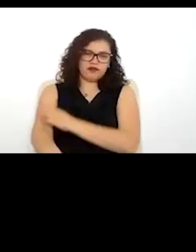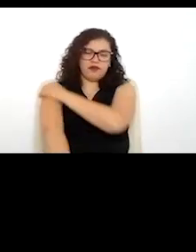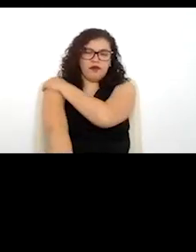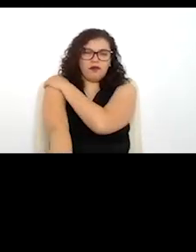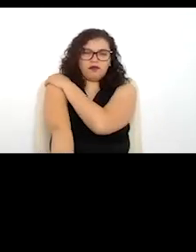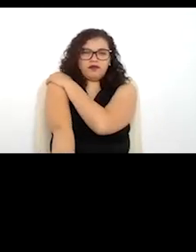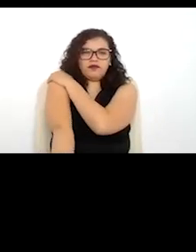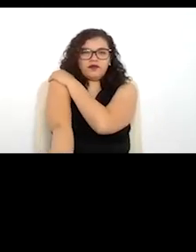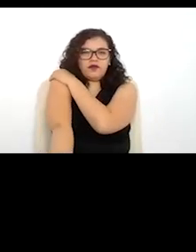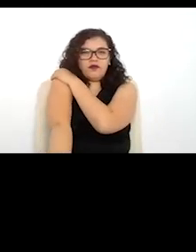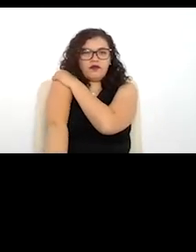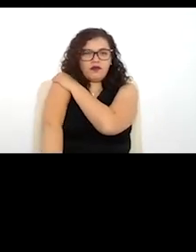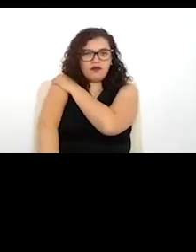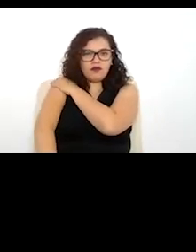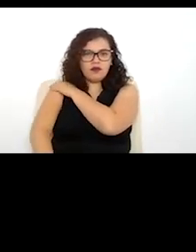consintiendo trabajar a lo mejor